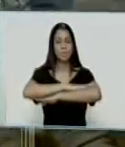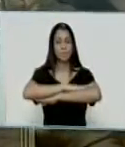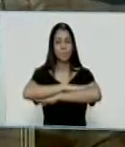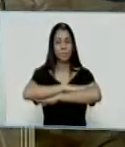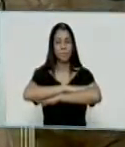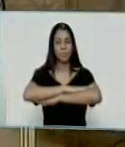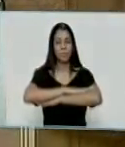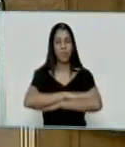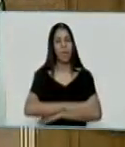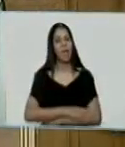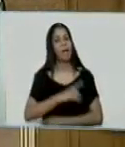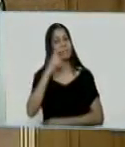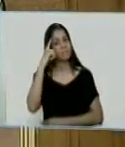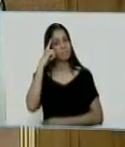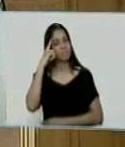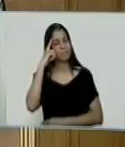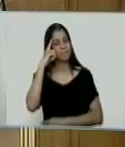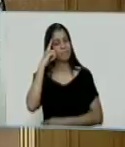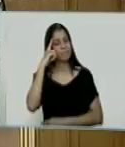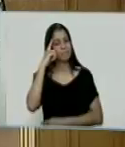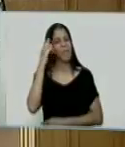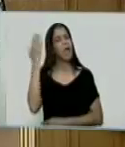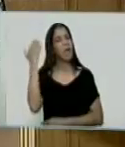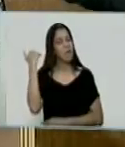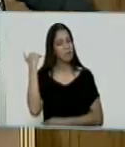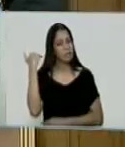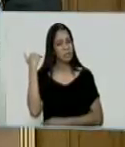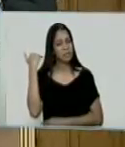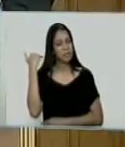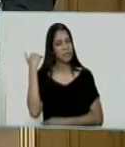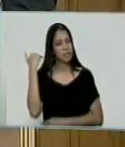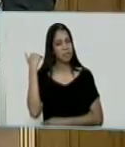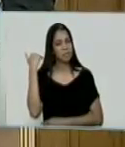Ah, recuerden cómo nos trataron a nosotros